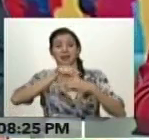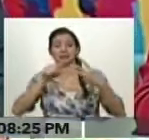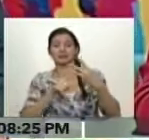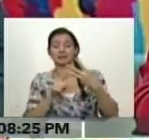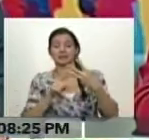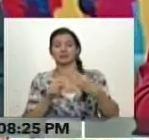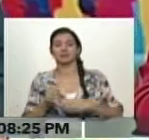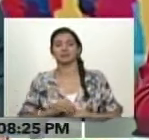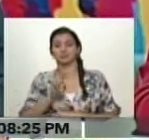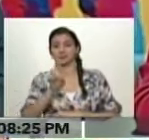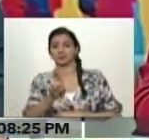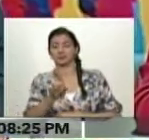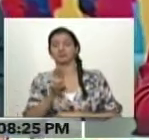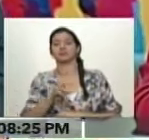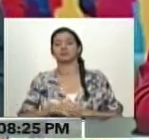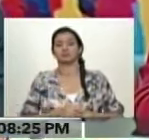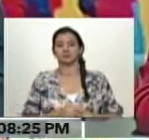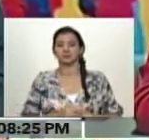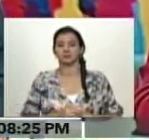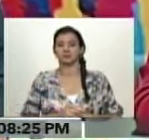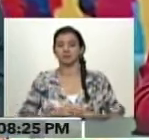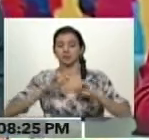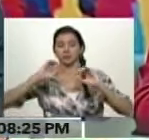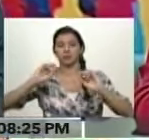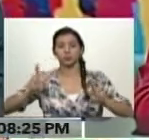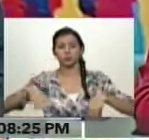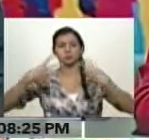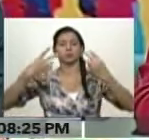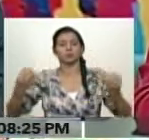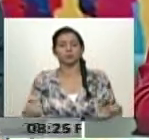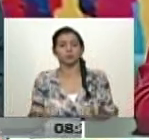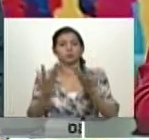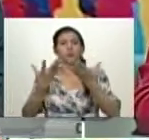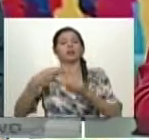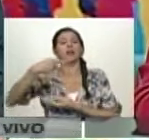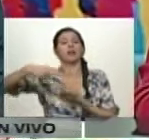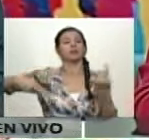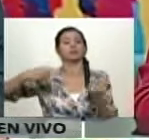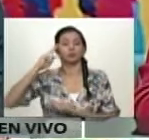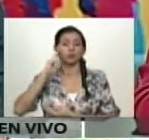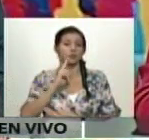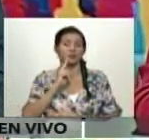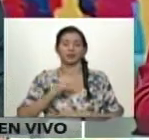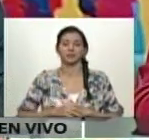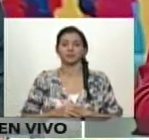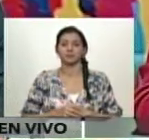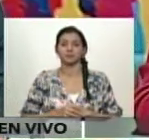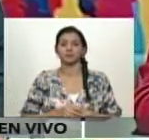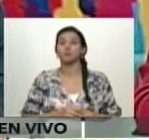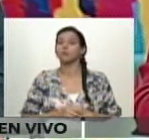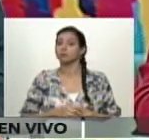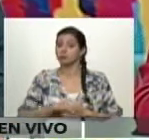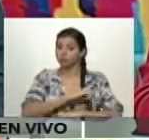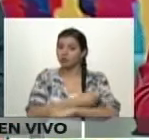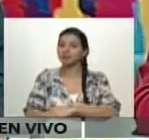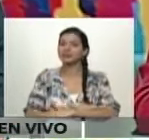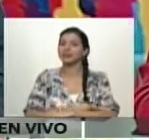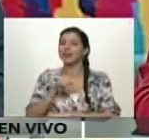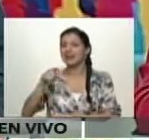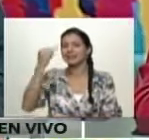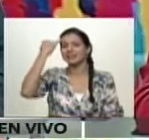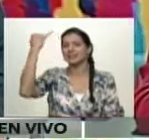rebeliones y del renacimiento bolivariano, agarre, como va a agarrar fuerza, esta idea